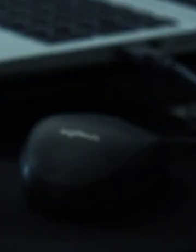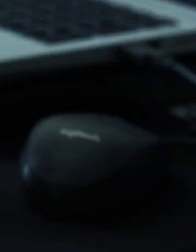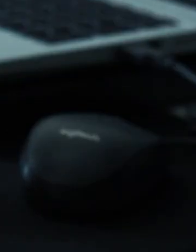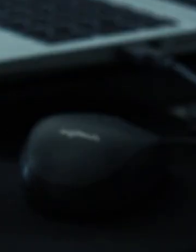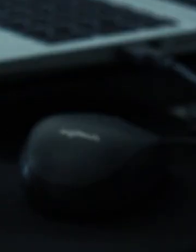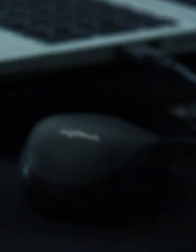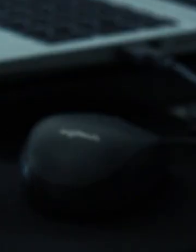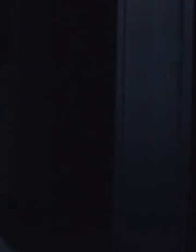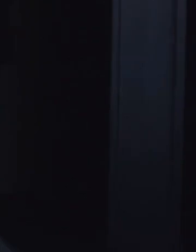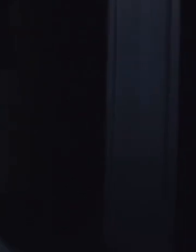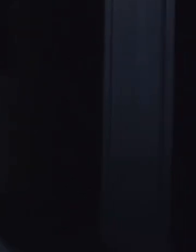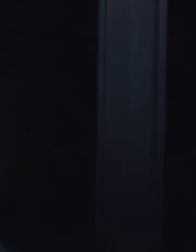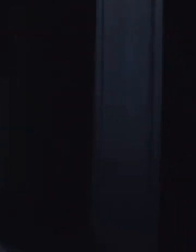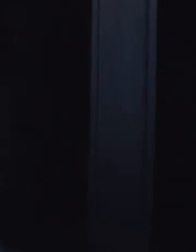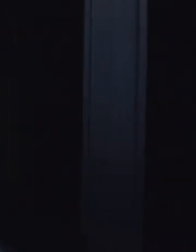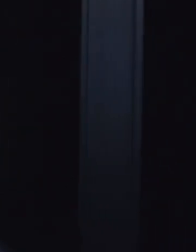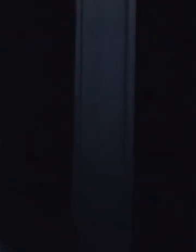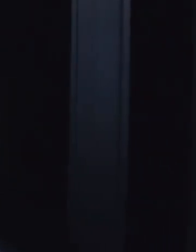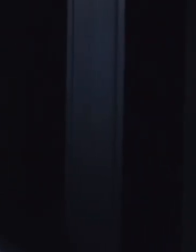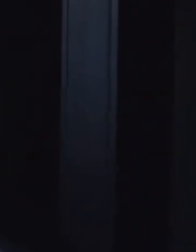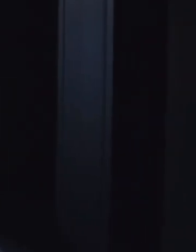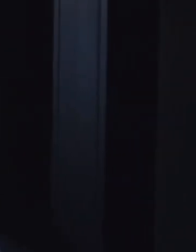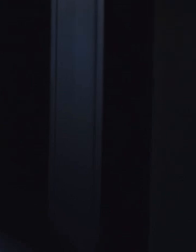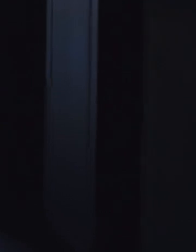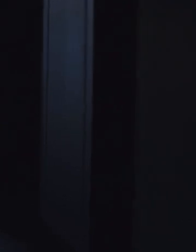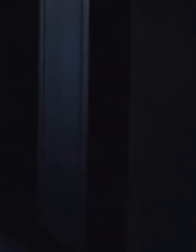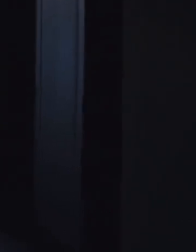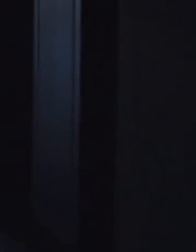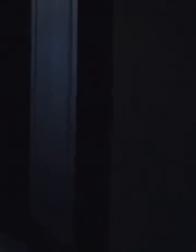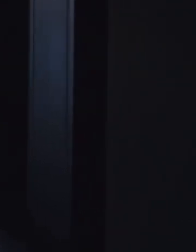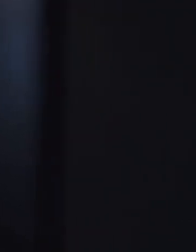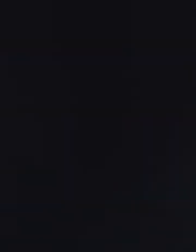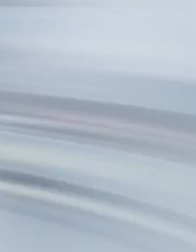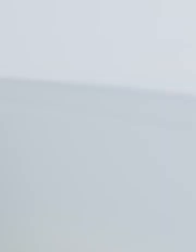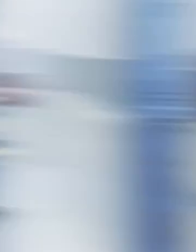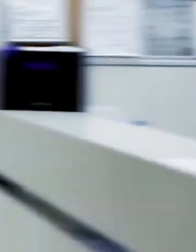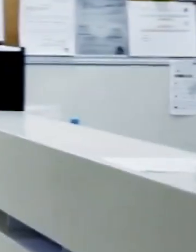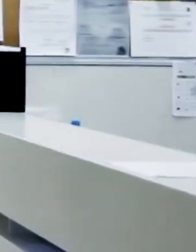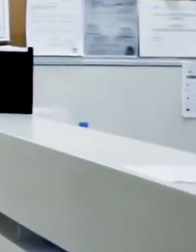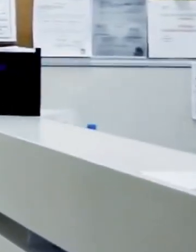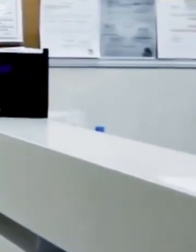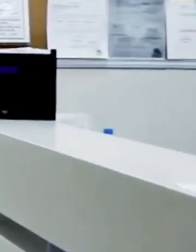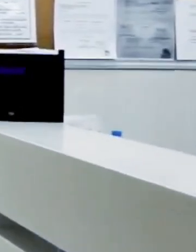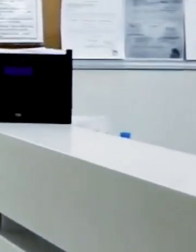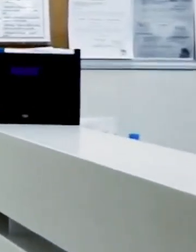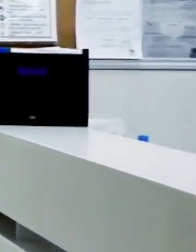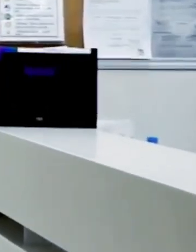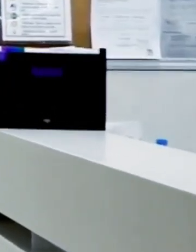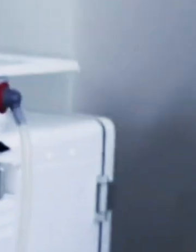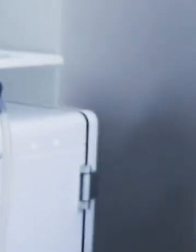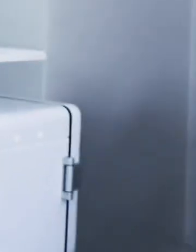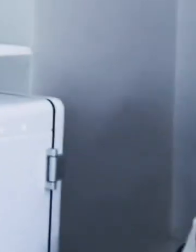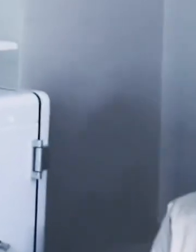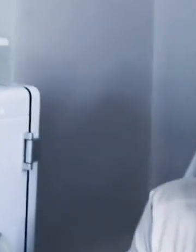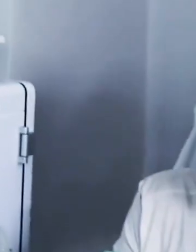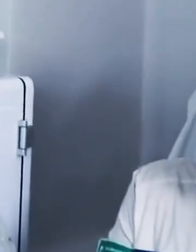de 800 sanciones a servidores públicos y proveedores. Todo lo anterior se realiza para brindar un mejor